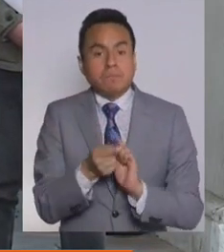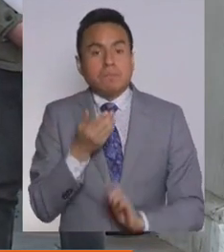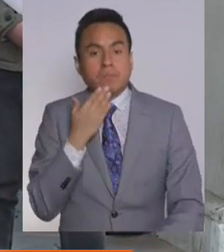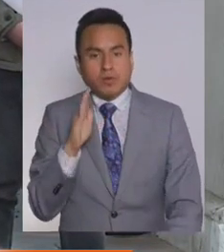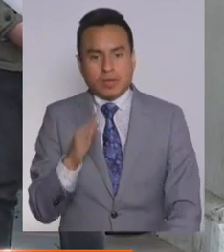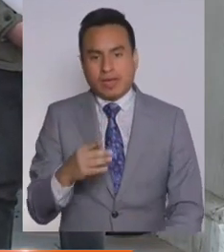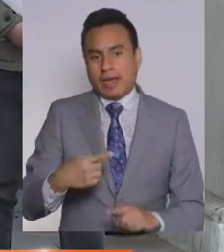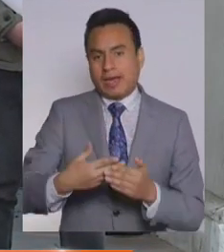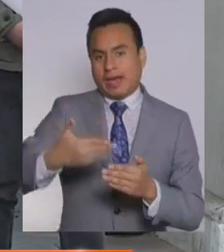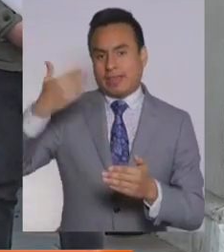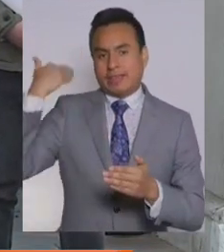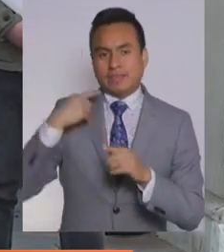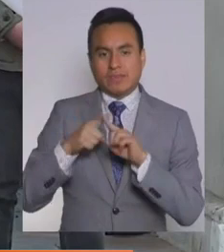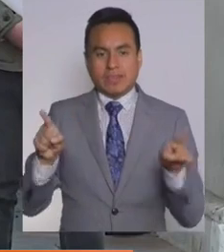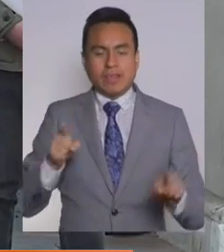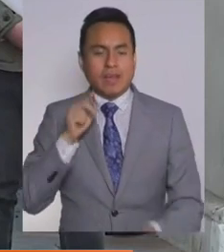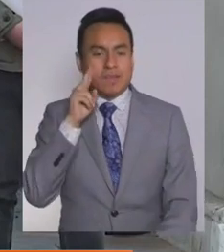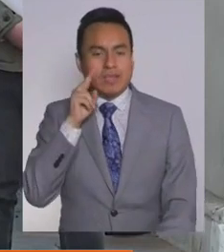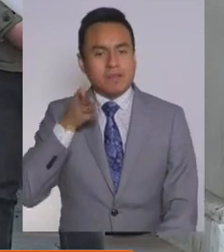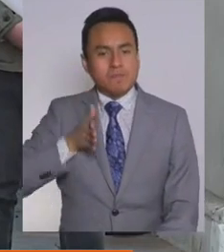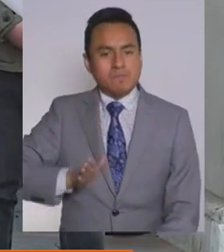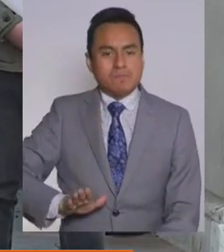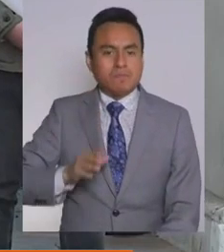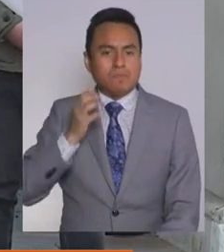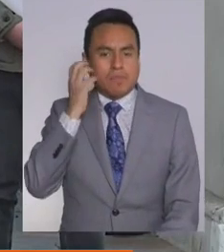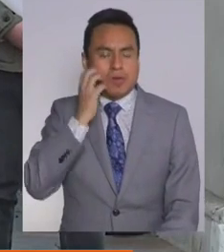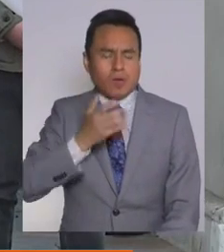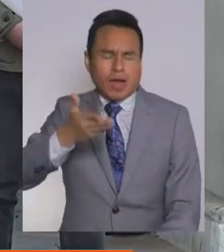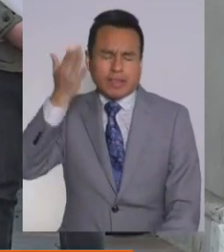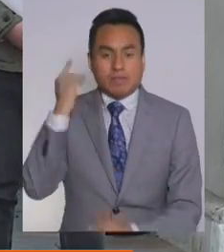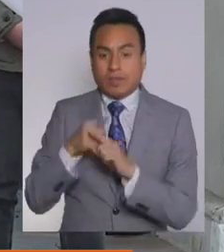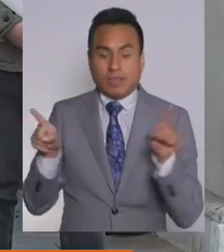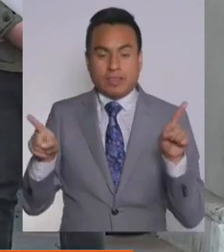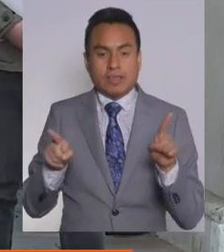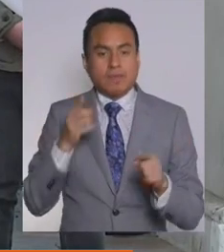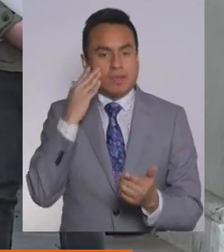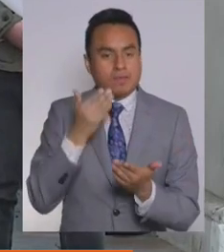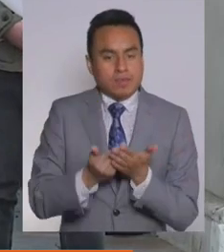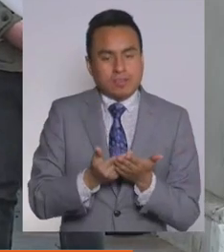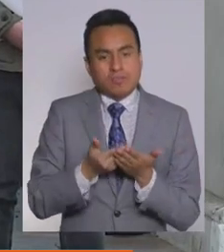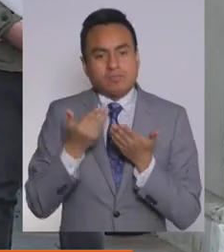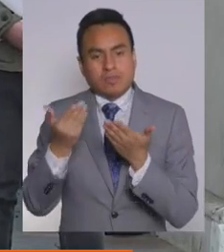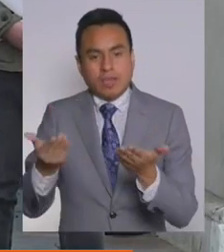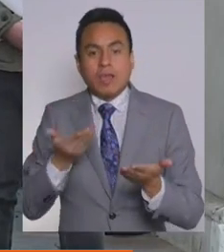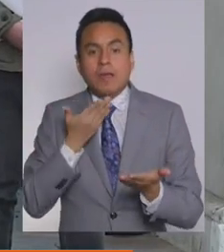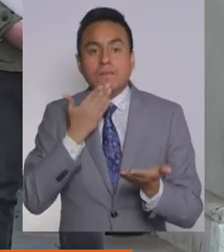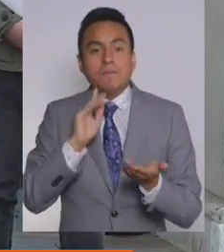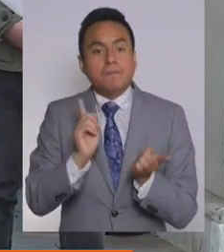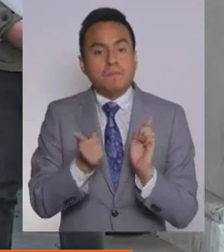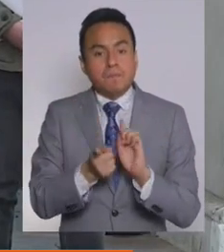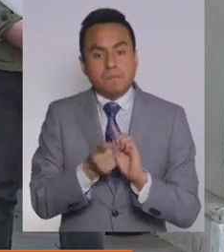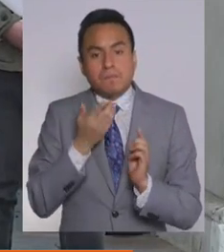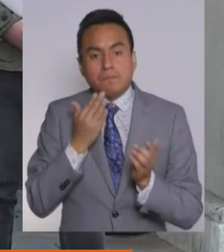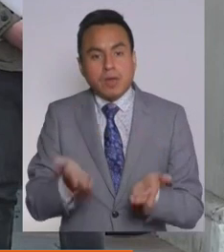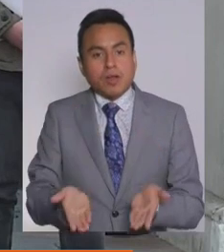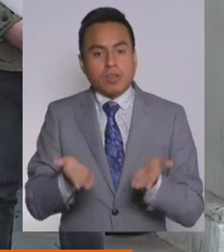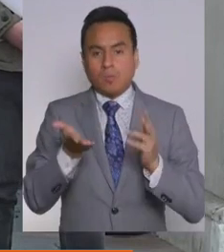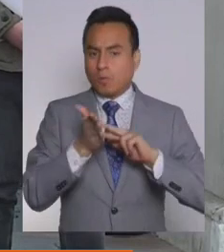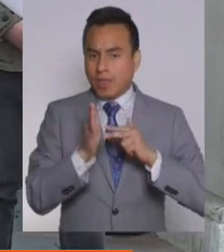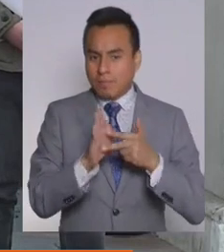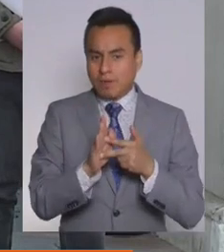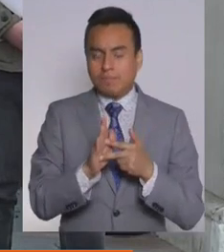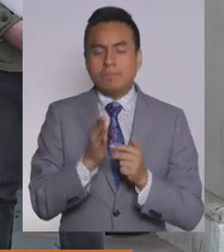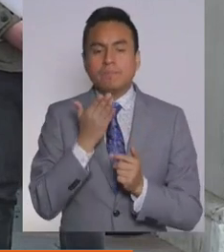distinto lo que ocurría en abril, mayo, a lo que ocurre hoy día, respecto de la entrega de beneficios, que ha ido mejorando, siempre con problemas, pero